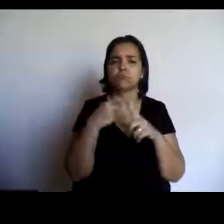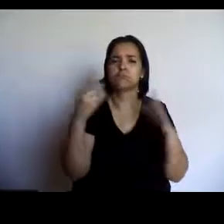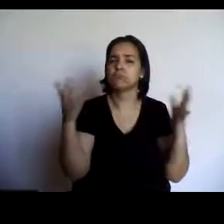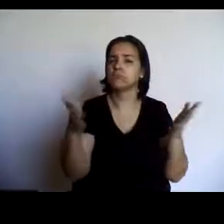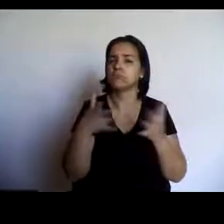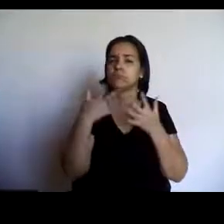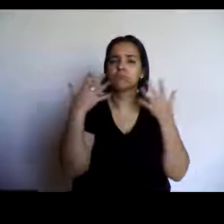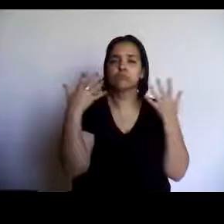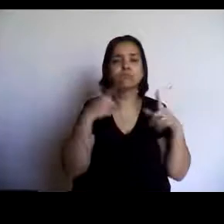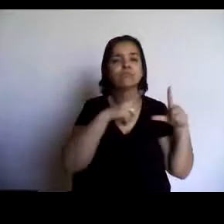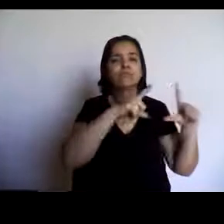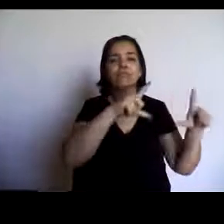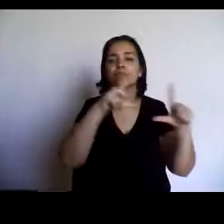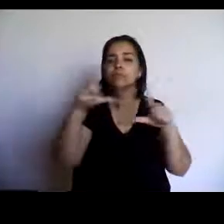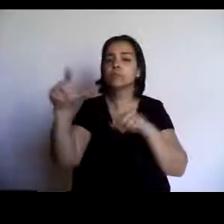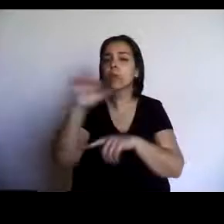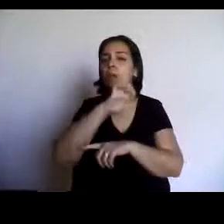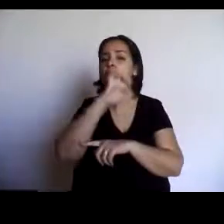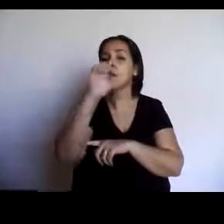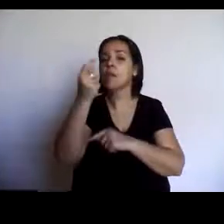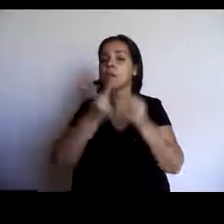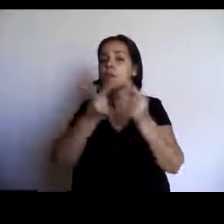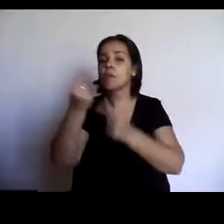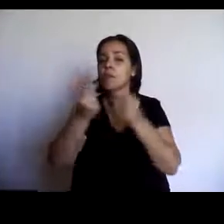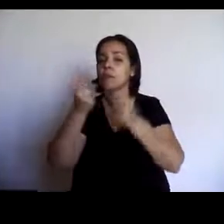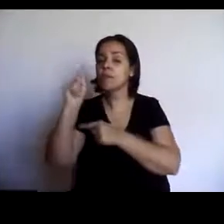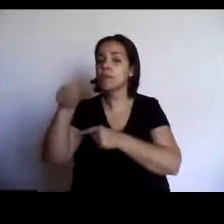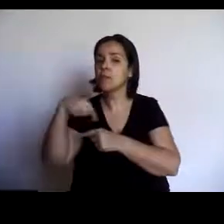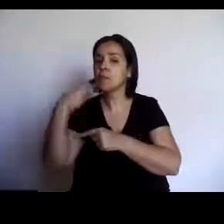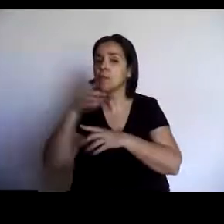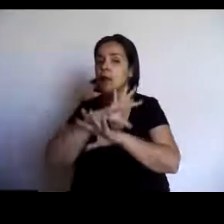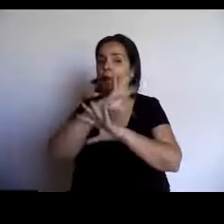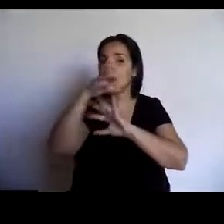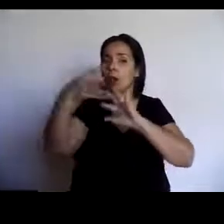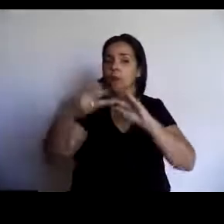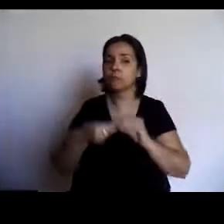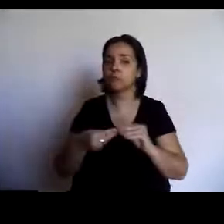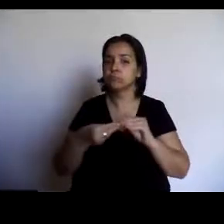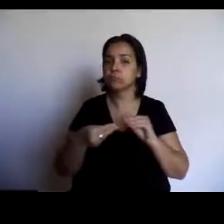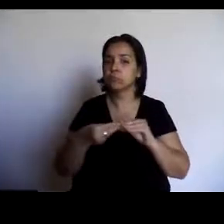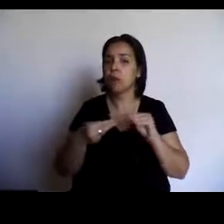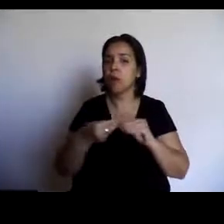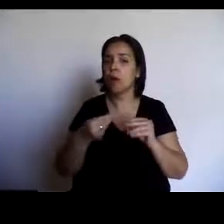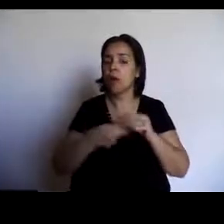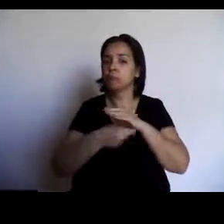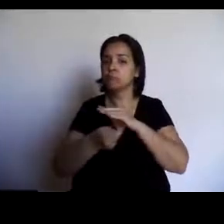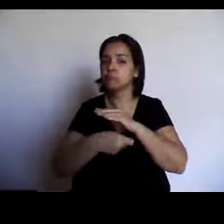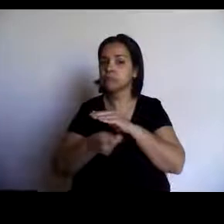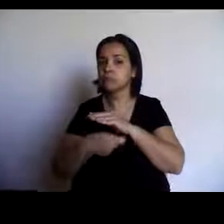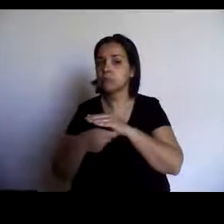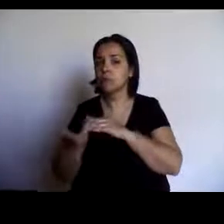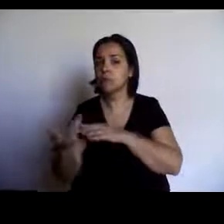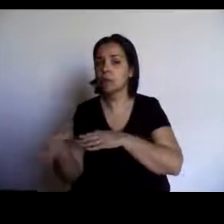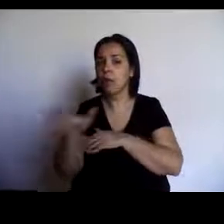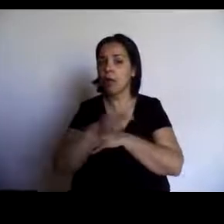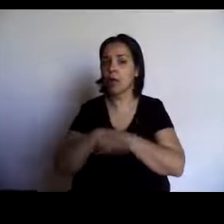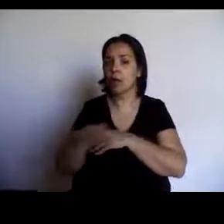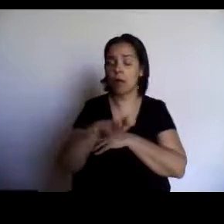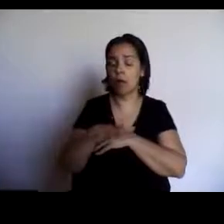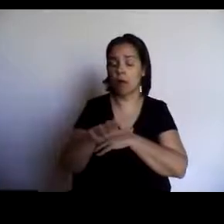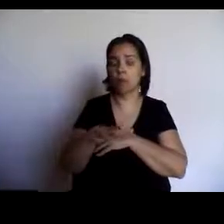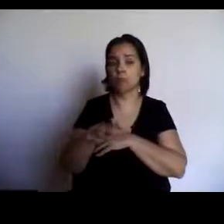los marcos europeos de financiación para poder adaptarlos y hacerlos compatibles con las estrategias locales de nuestros propios